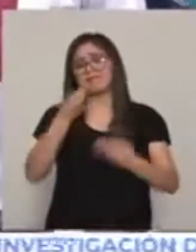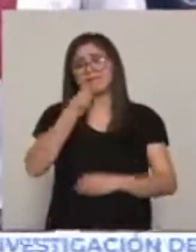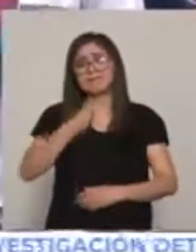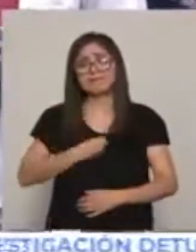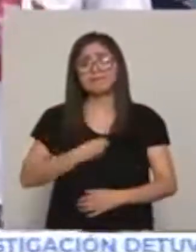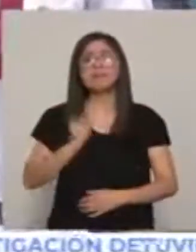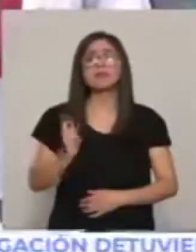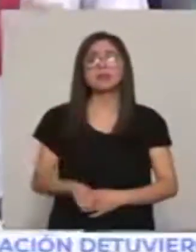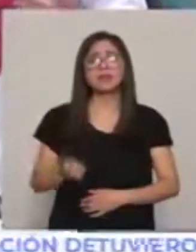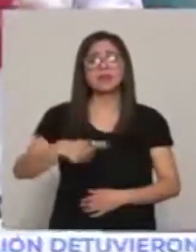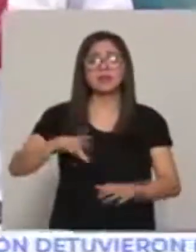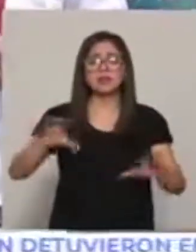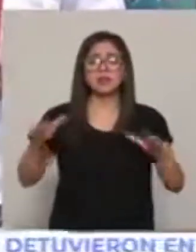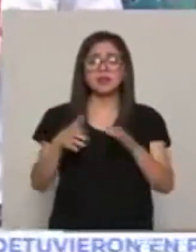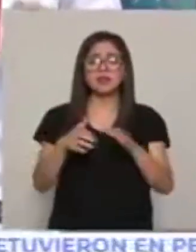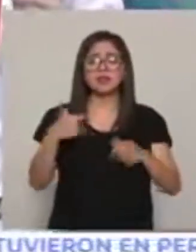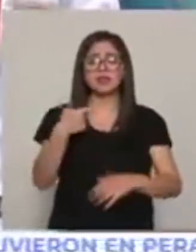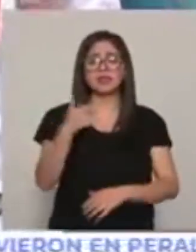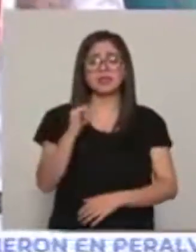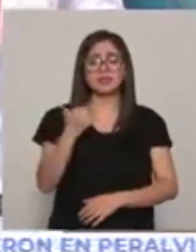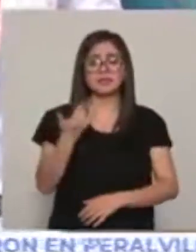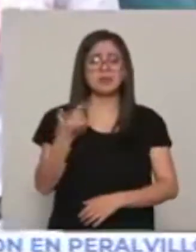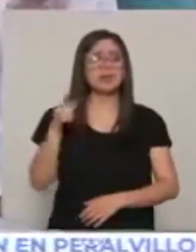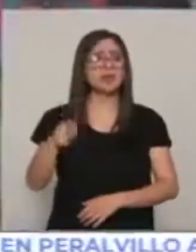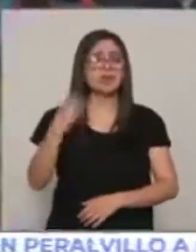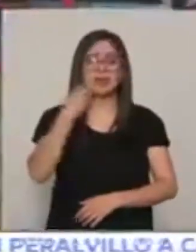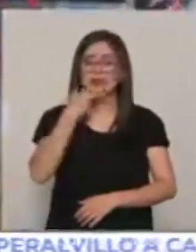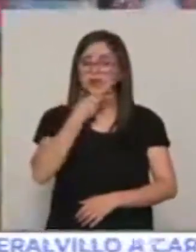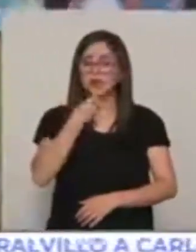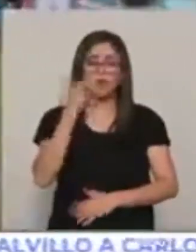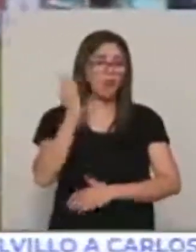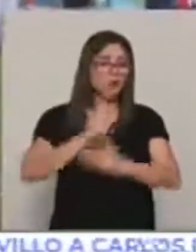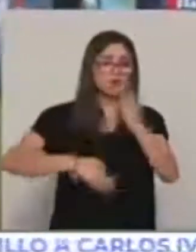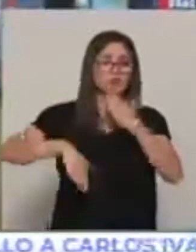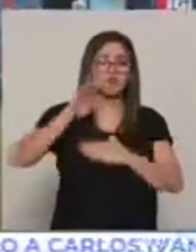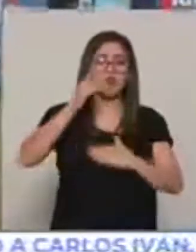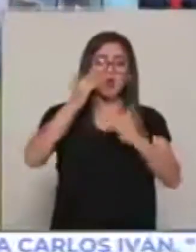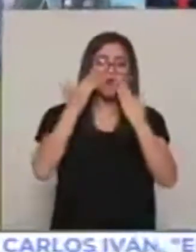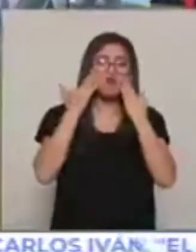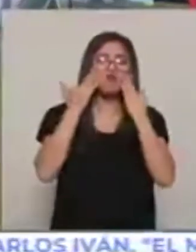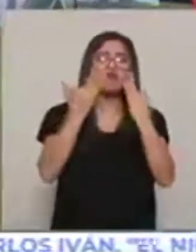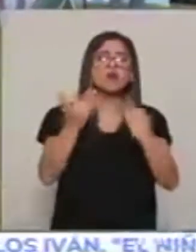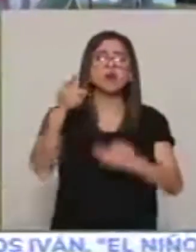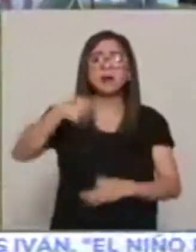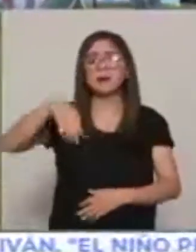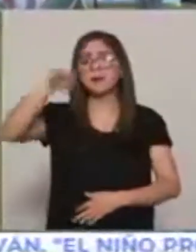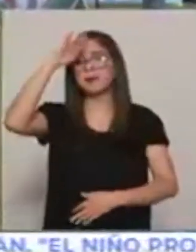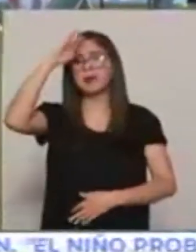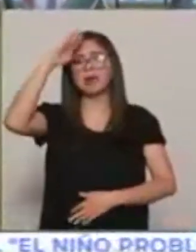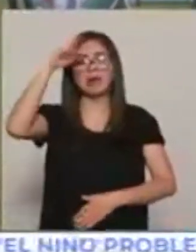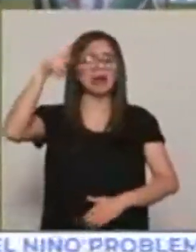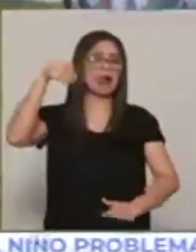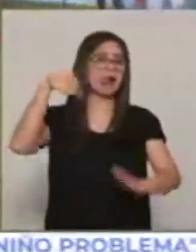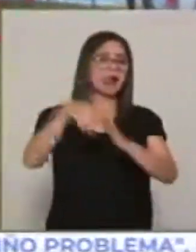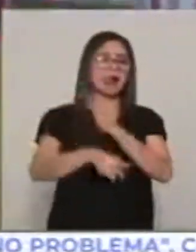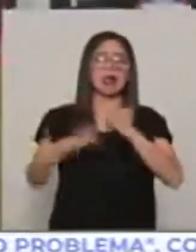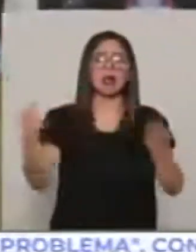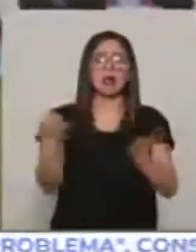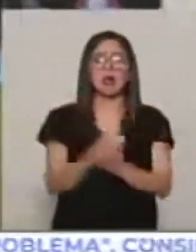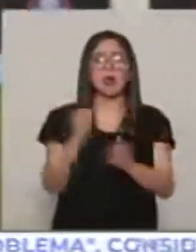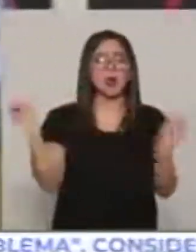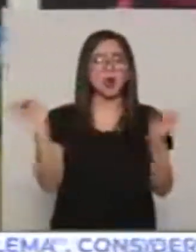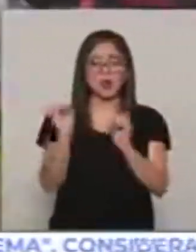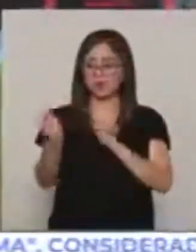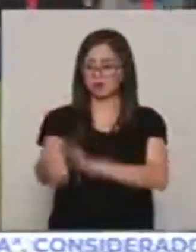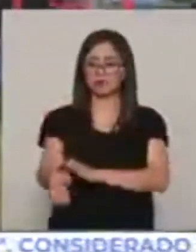Jimmy Garoppolo, ¿cómo estás? Jimmy Garoppolo va a ser el MVP del partido para demostrarle a todos que no es lo que piensan, de que no puede ganar un partido con